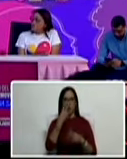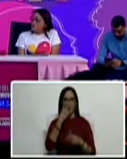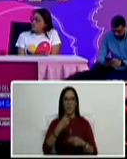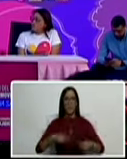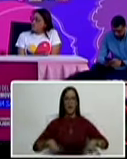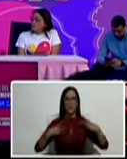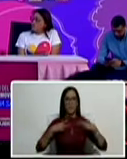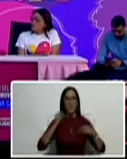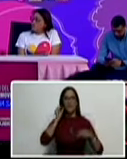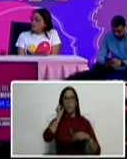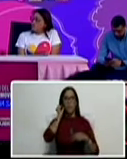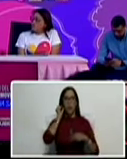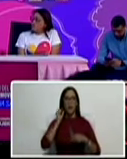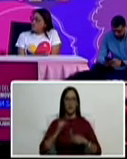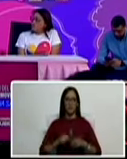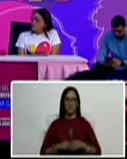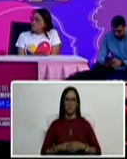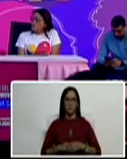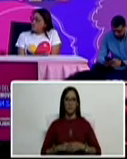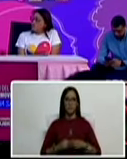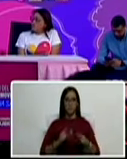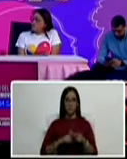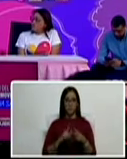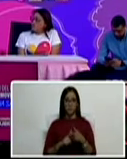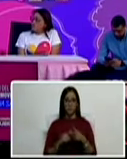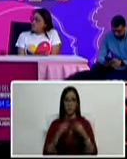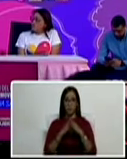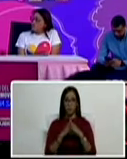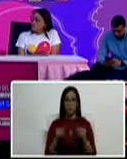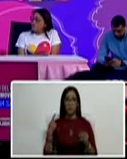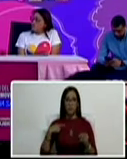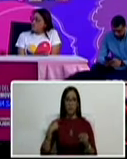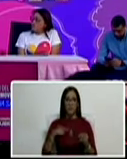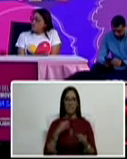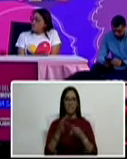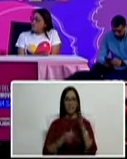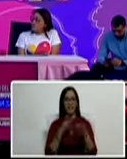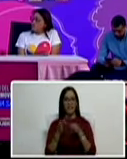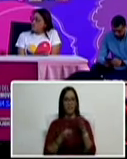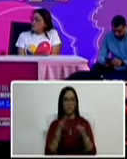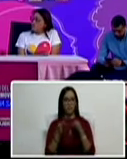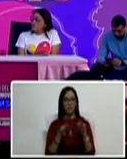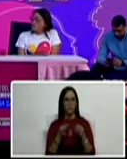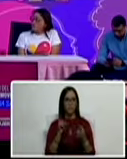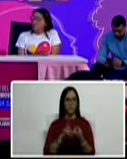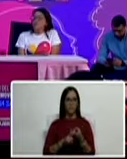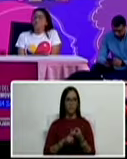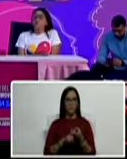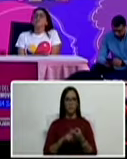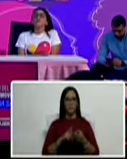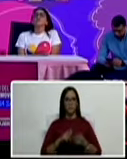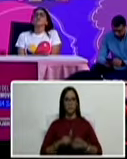de estas mujeres. Y entonces todo tiene explicación, Cilia.